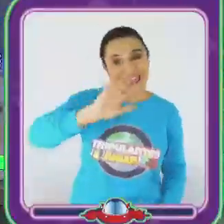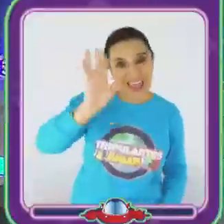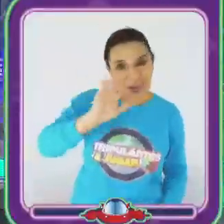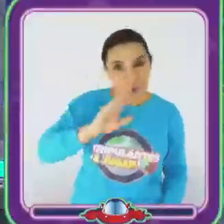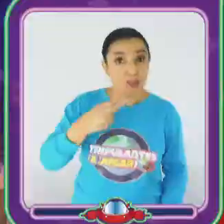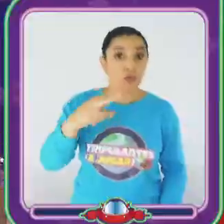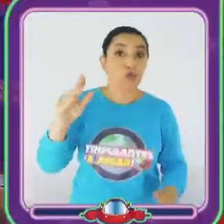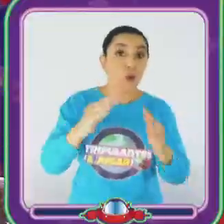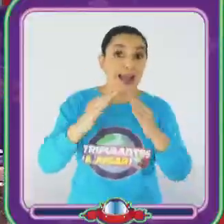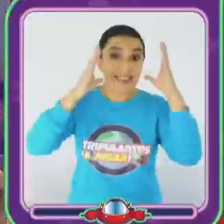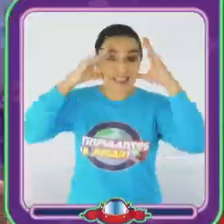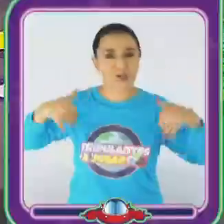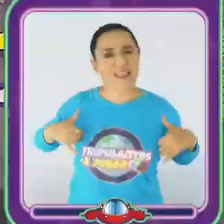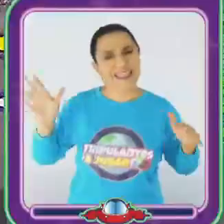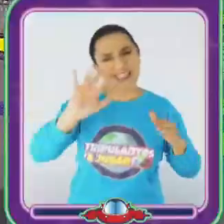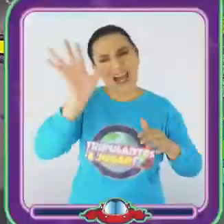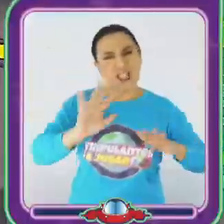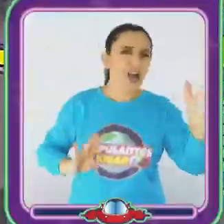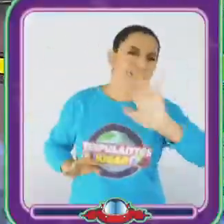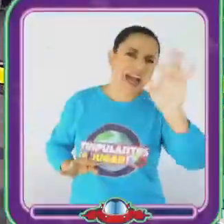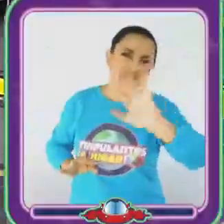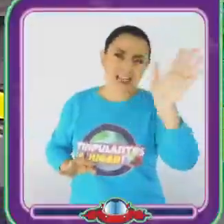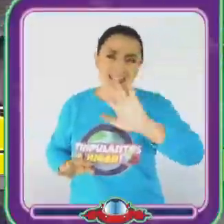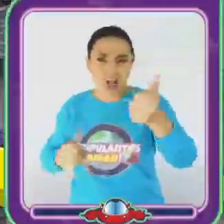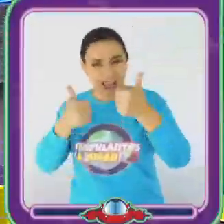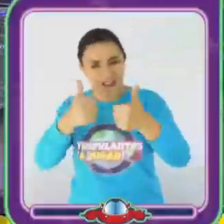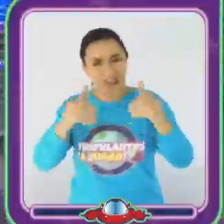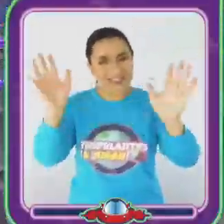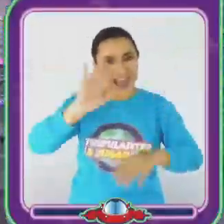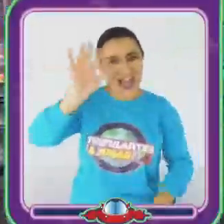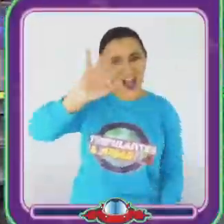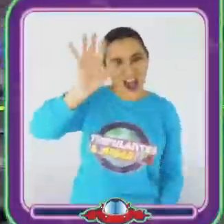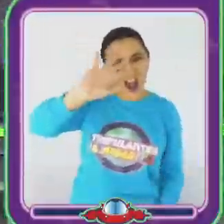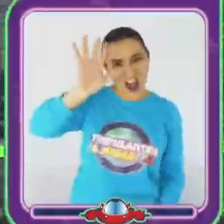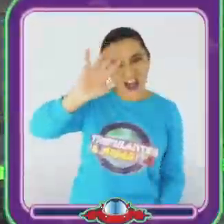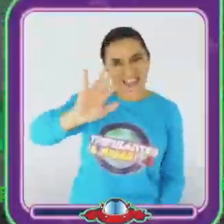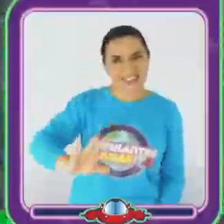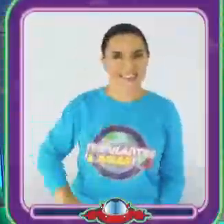¡Nos despedimos de los tripulantes en casa! ¡Chao, chao! ¡Chao, que se vean! ¡Chao!